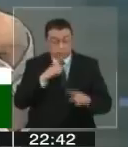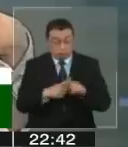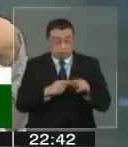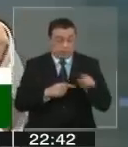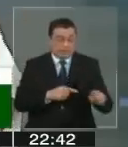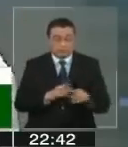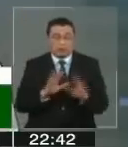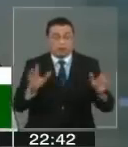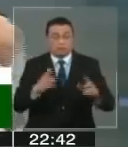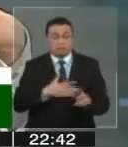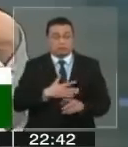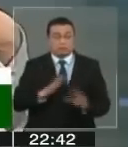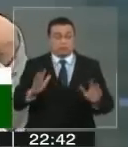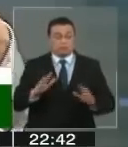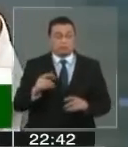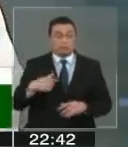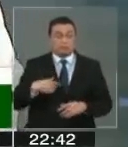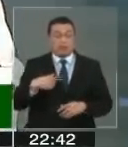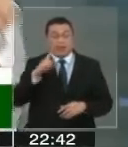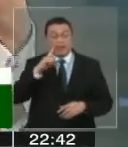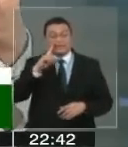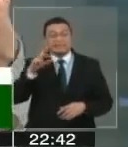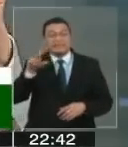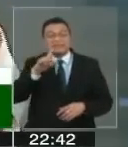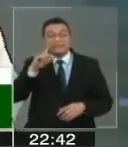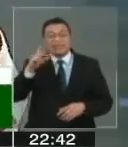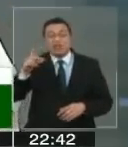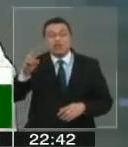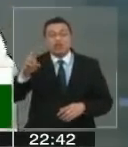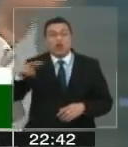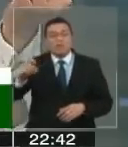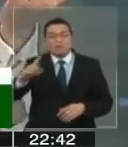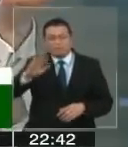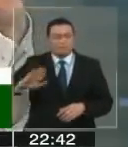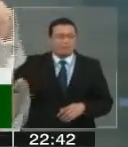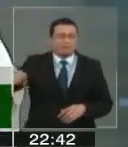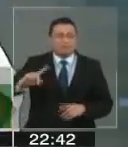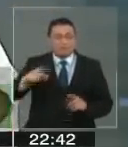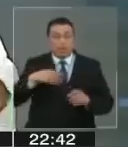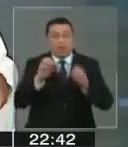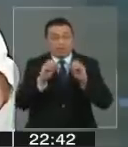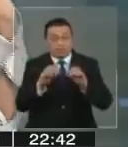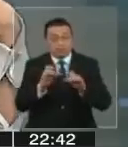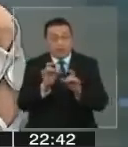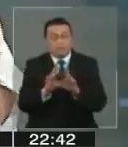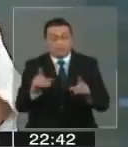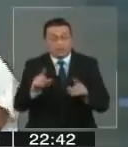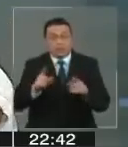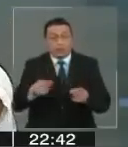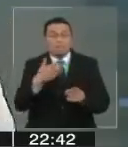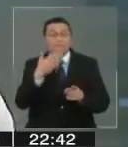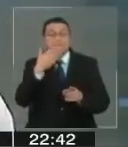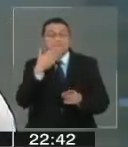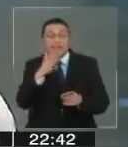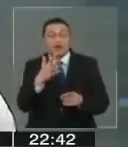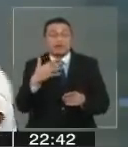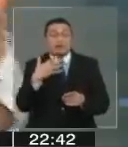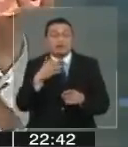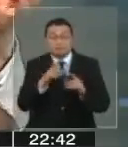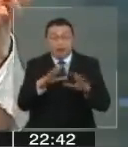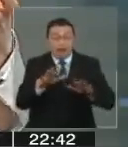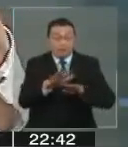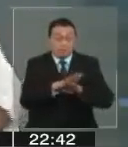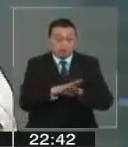ese es su nombre. O sea, no es un síndrome. Entonces, en la educación todavía tenemos que vivir la educación especial porque es lo que tenemos y es lo mejor que pueden estar en el